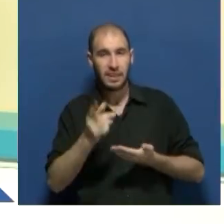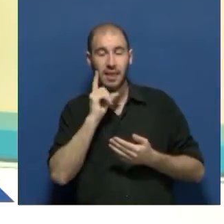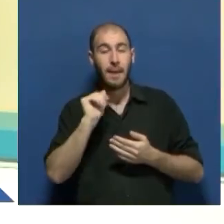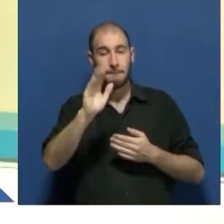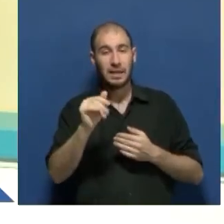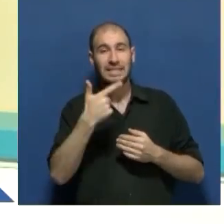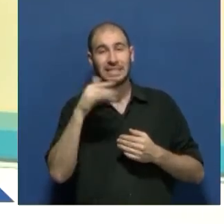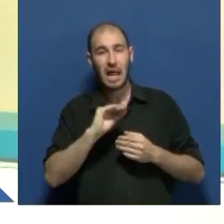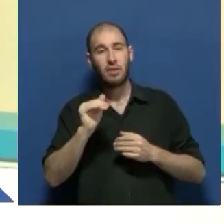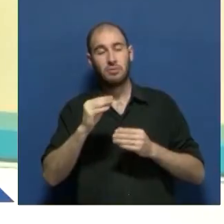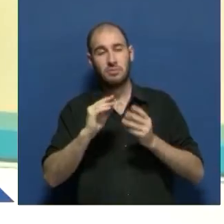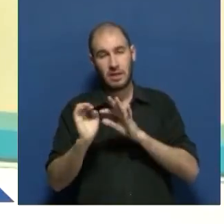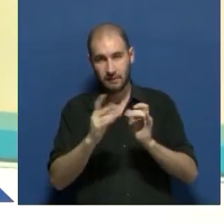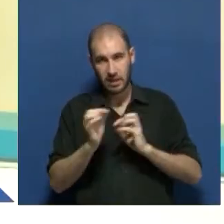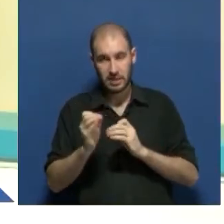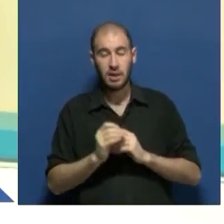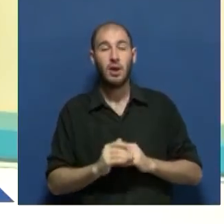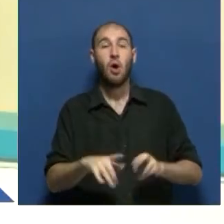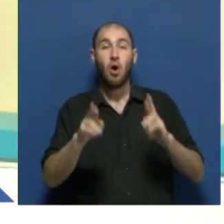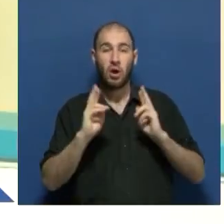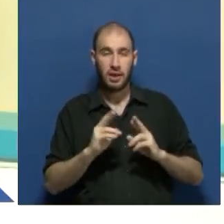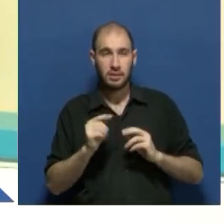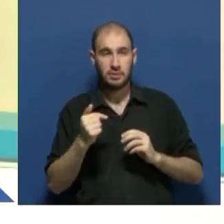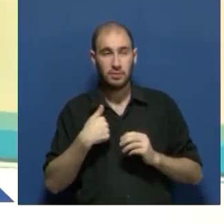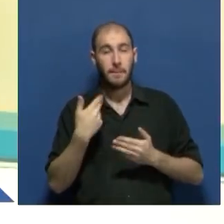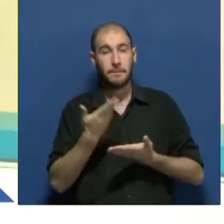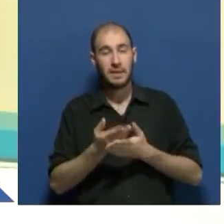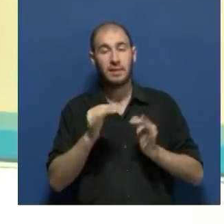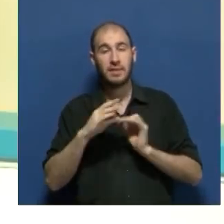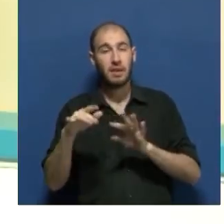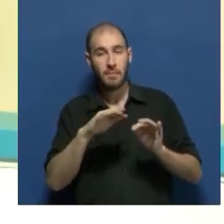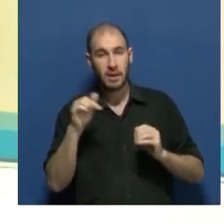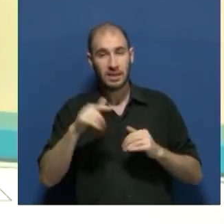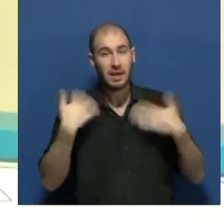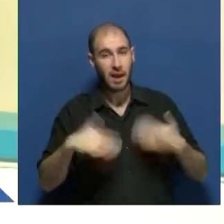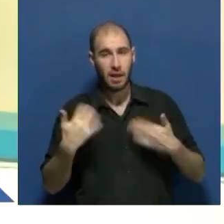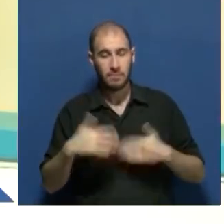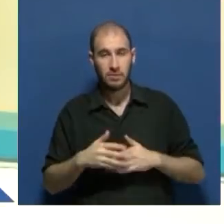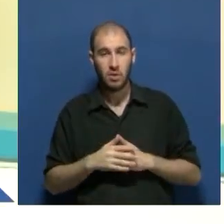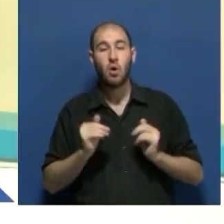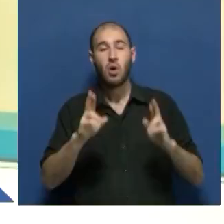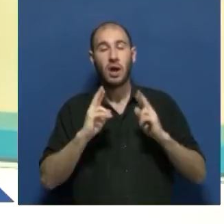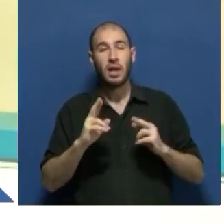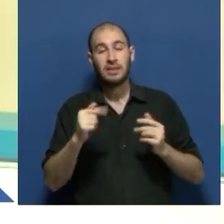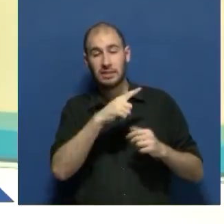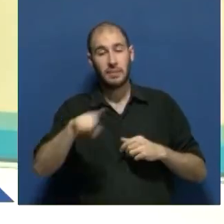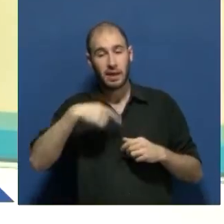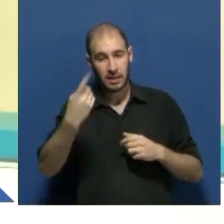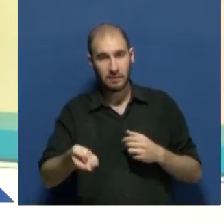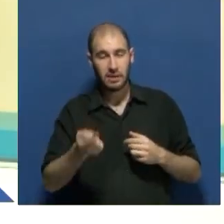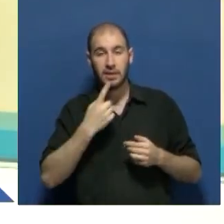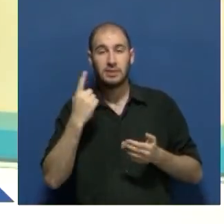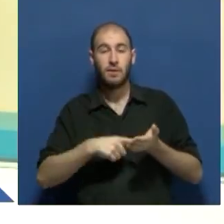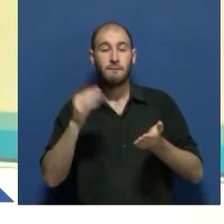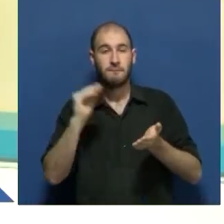lo tratamos de Senado y esperamos, yo he pedido un tratamiento urgente, esperamos que en la semana que viene podamos definir